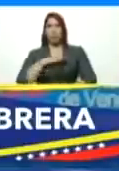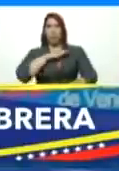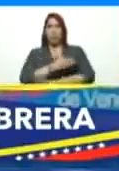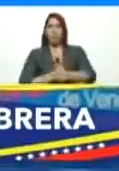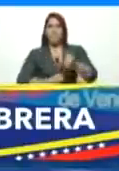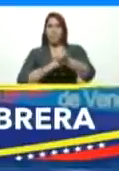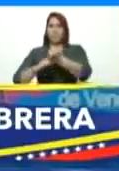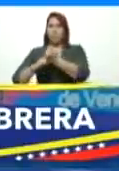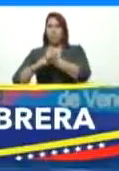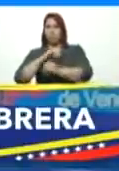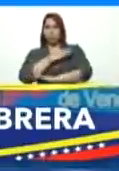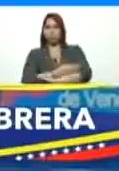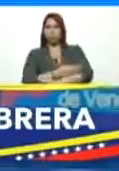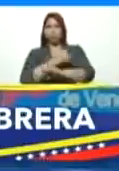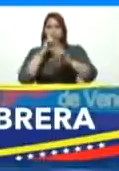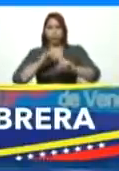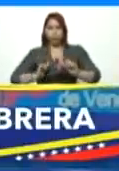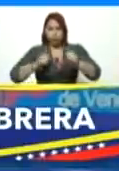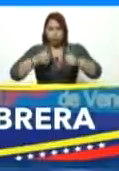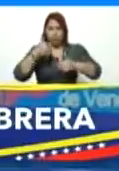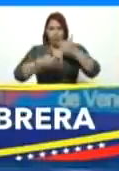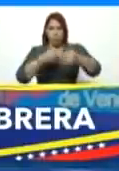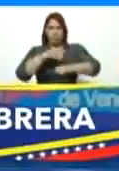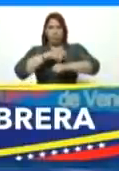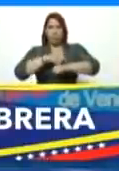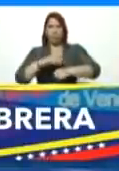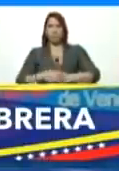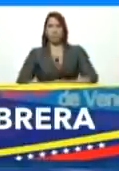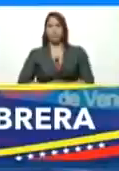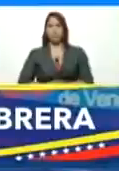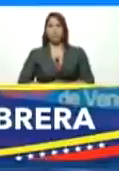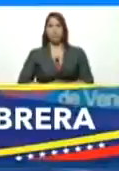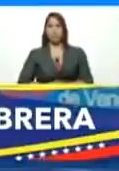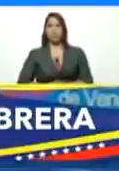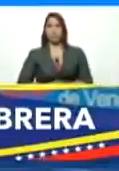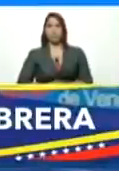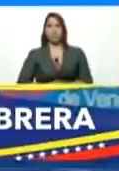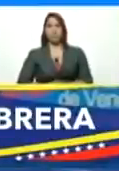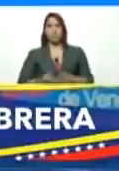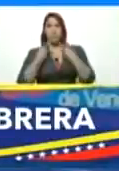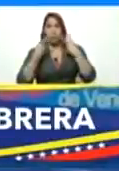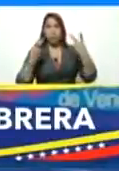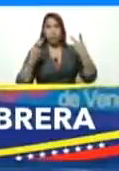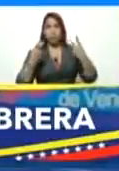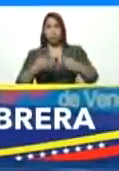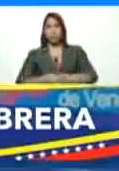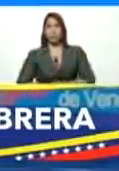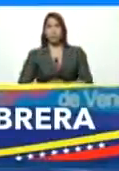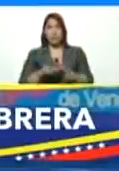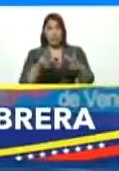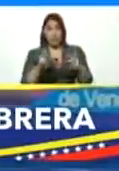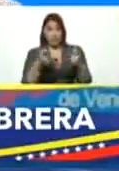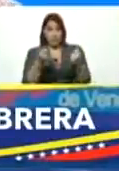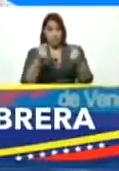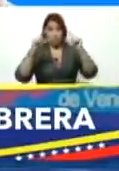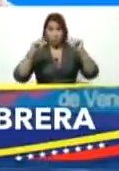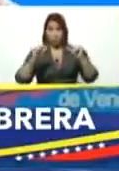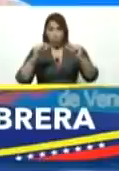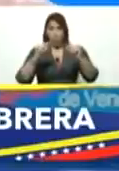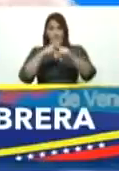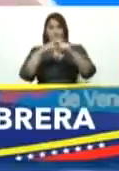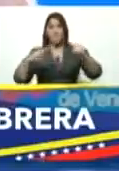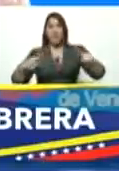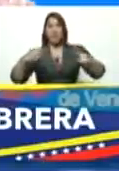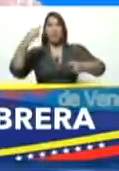en el arranque y en el tiempo este anuncio del salario mínimo de medio metro